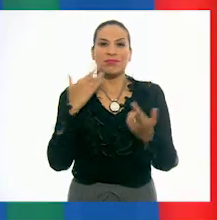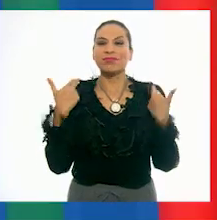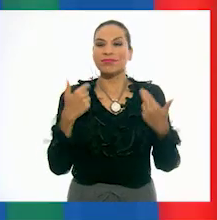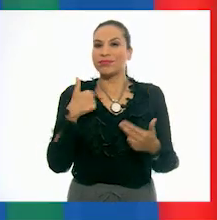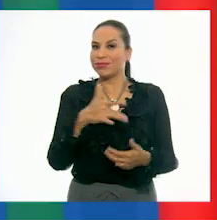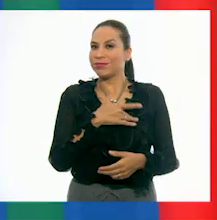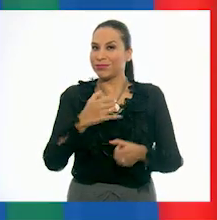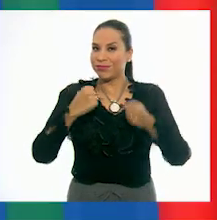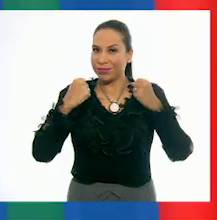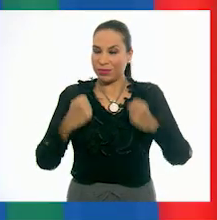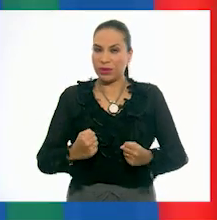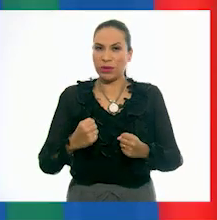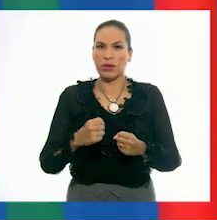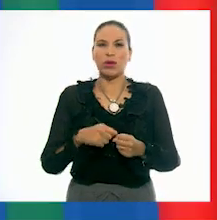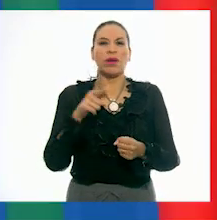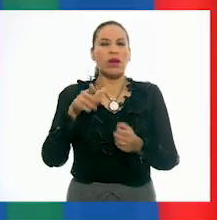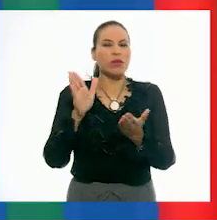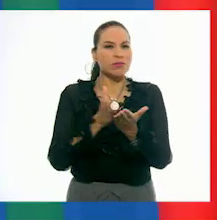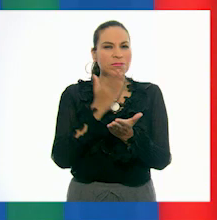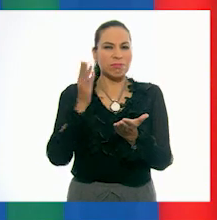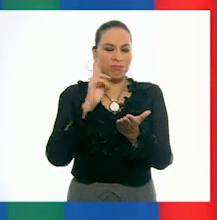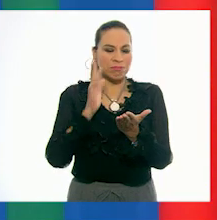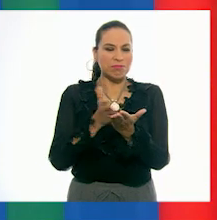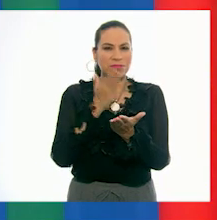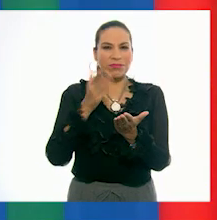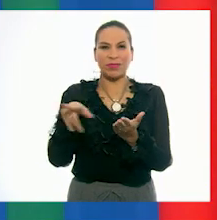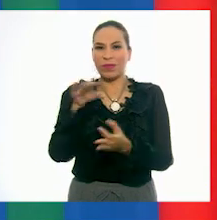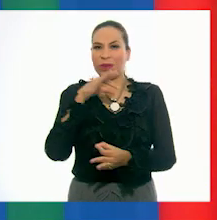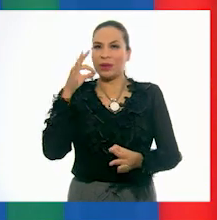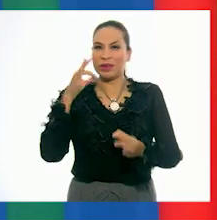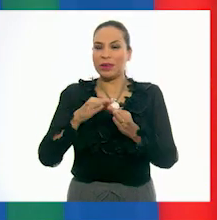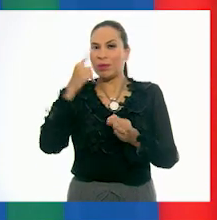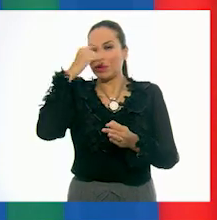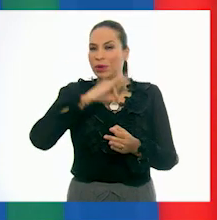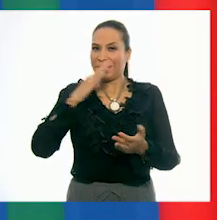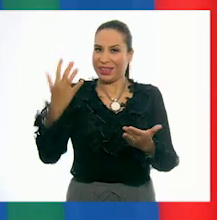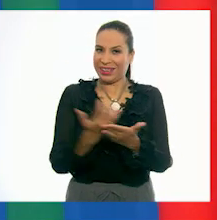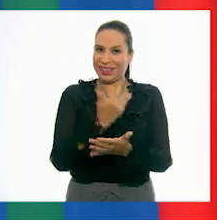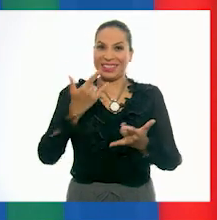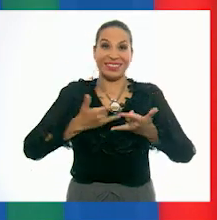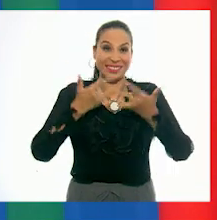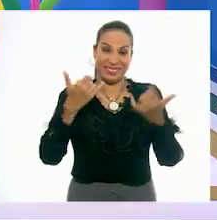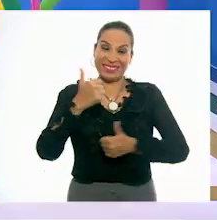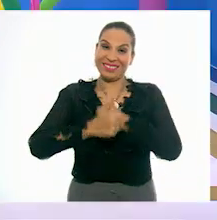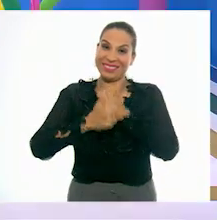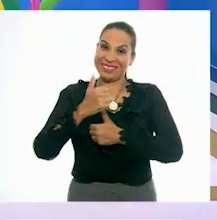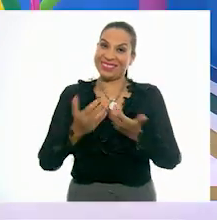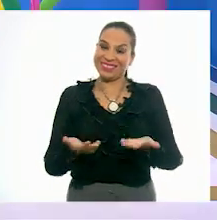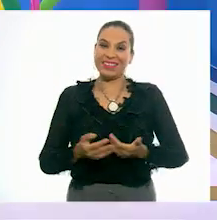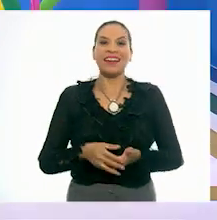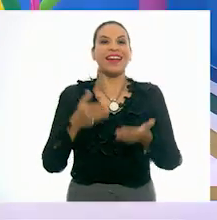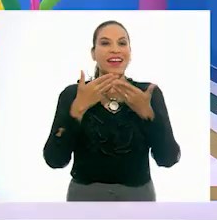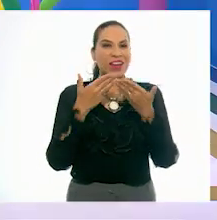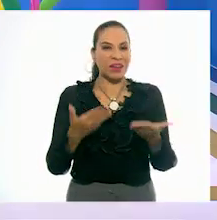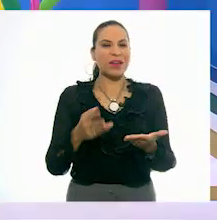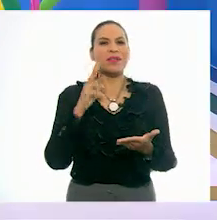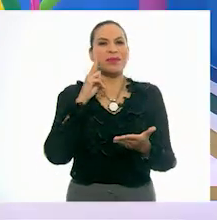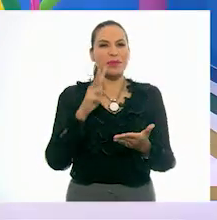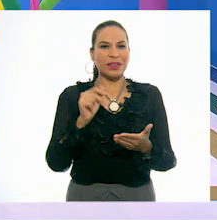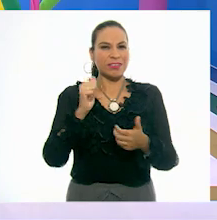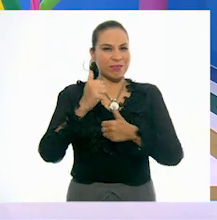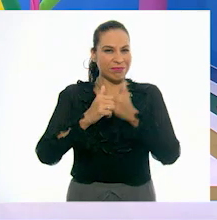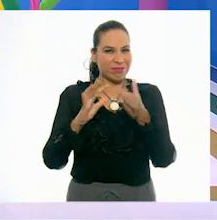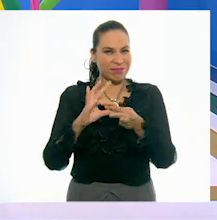Estoy segura de que con este repaso estaremos listos para ganar el historiatón. Así que vamos a ver ese